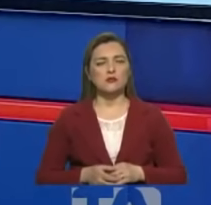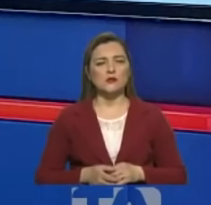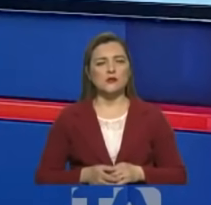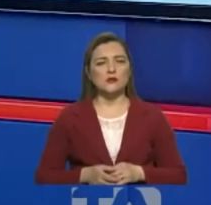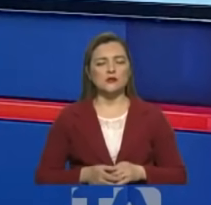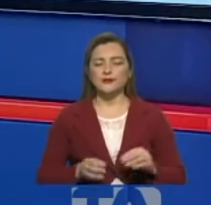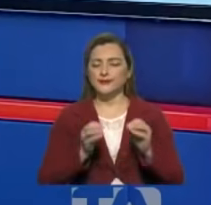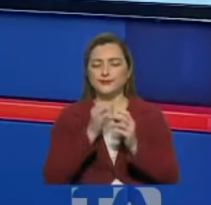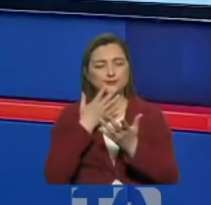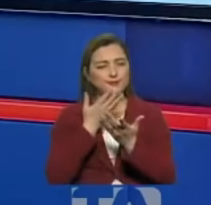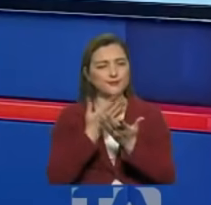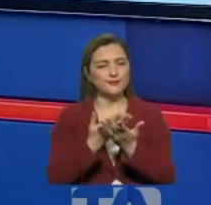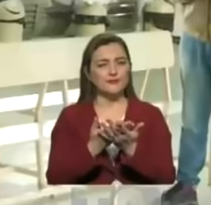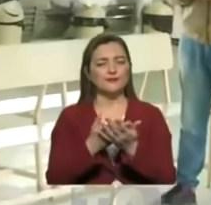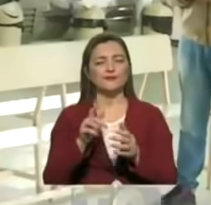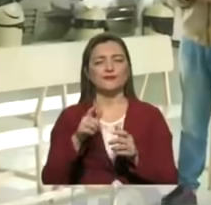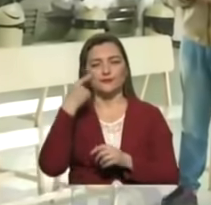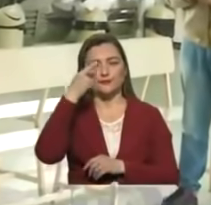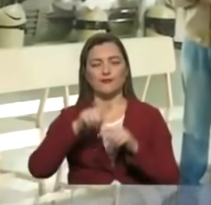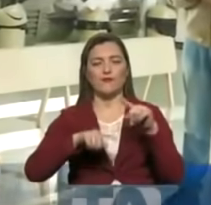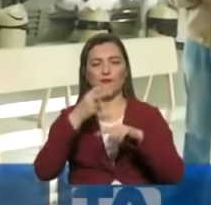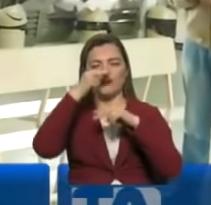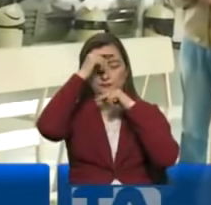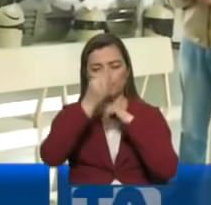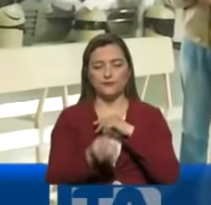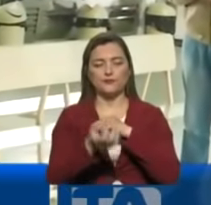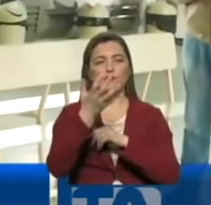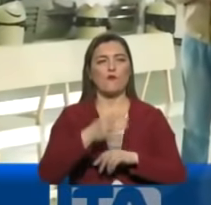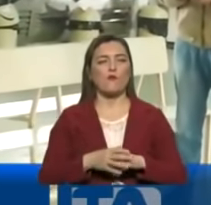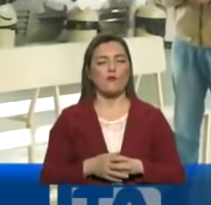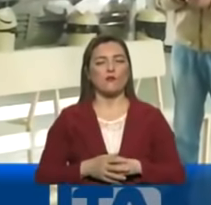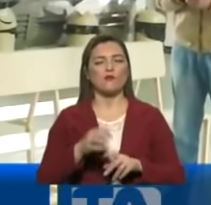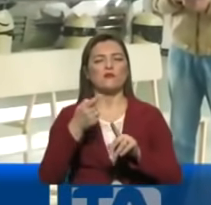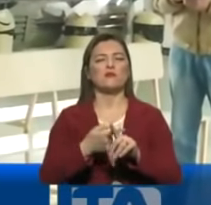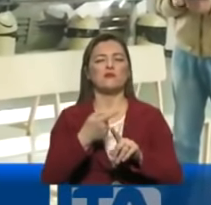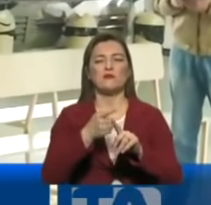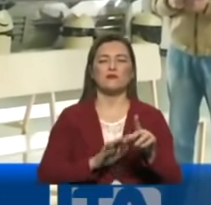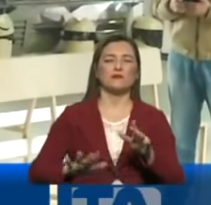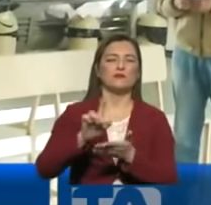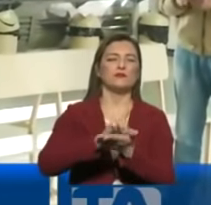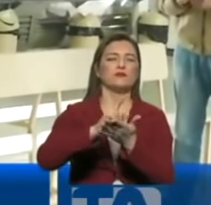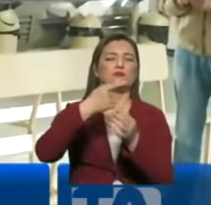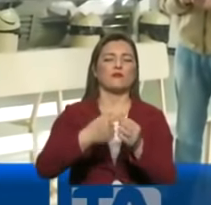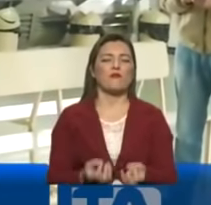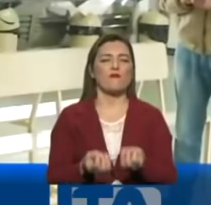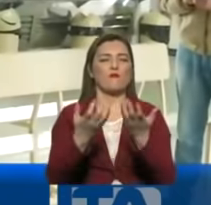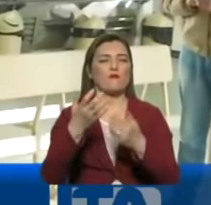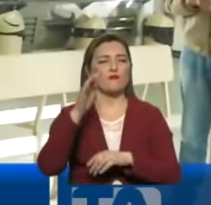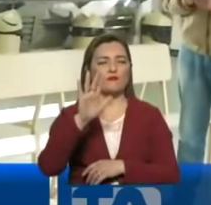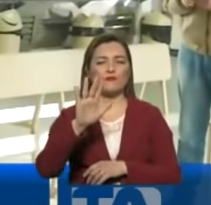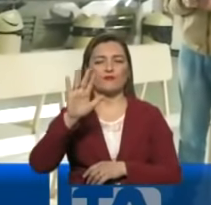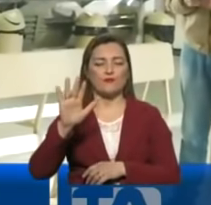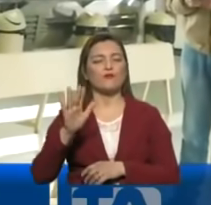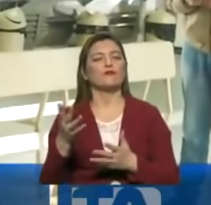Muchas gracias, Isa. Amigos televidentes, muy buenos días. Queremos comentarles que son 55 mercados en todo el distrito metropolitano de Quito donde se